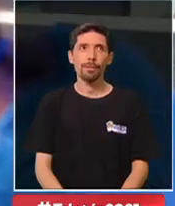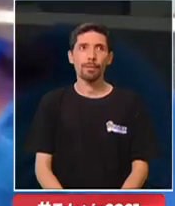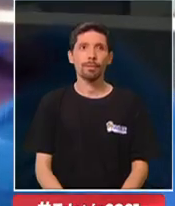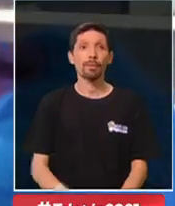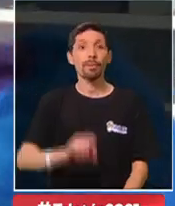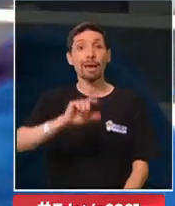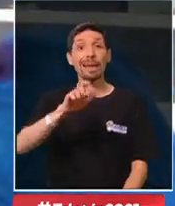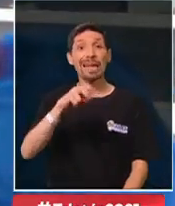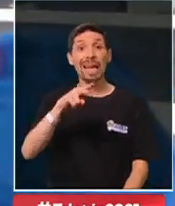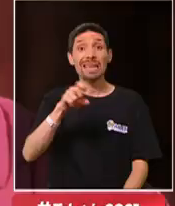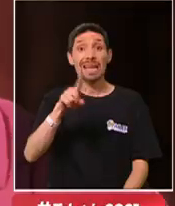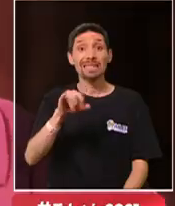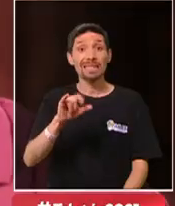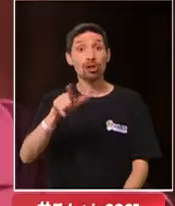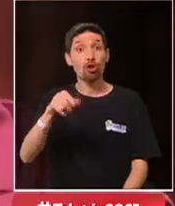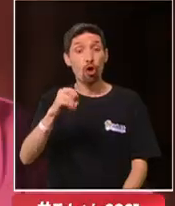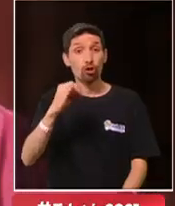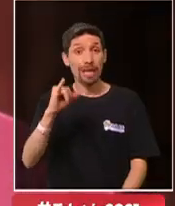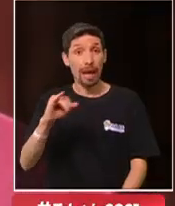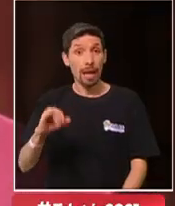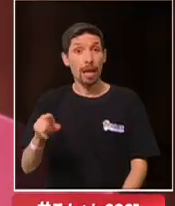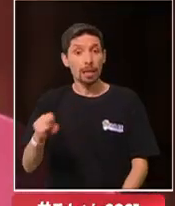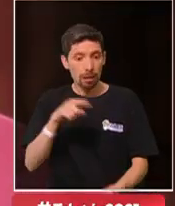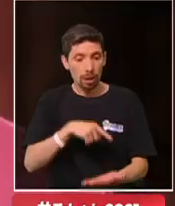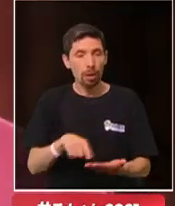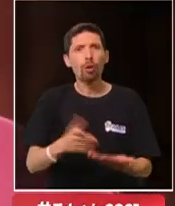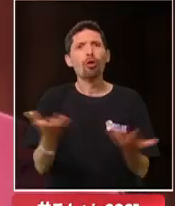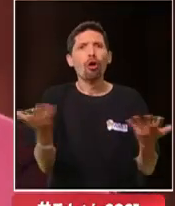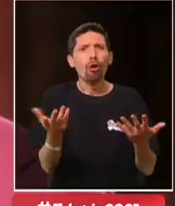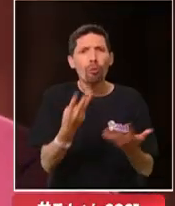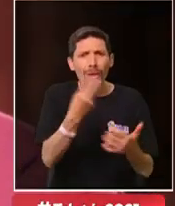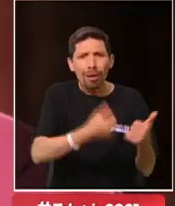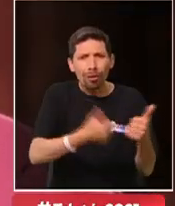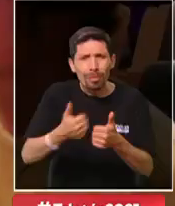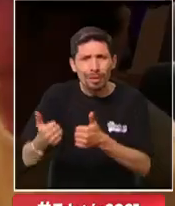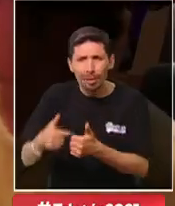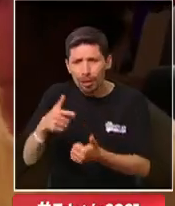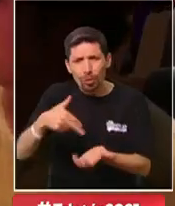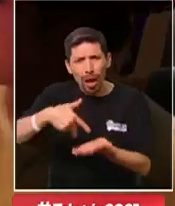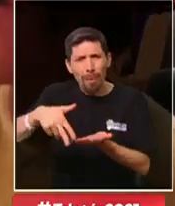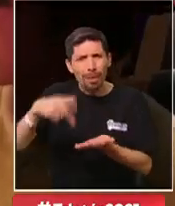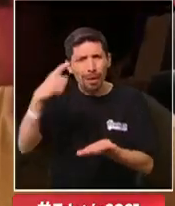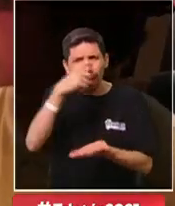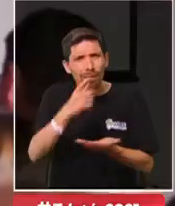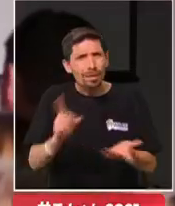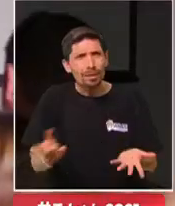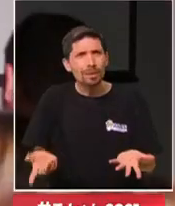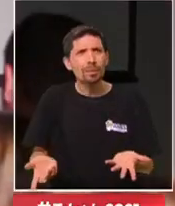¿Génesis González? Sí. Dije, ¿pero cómo voy a hacer triatlón si no estoy apenas caminando?